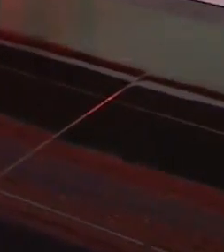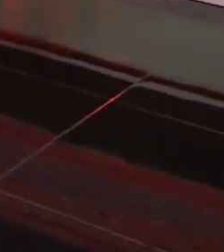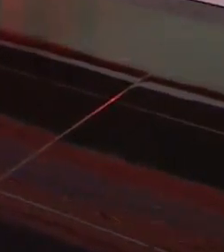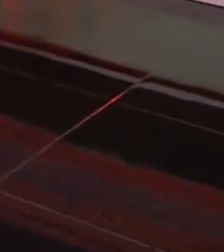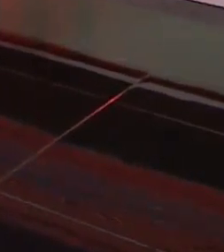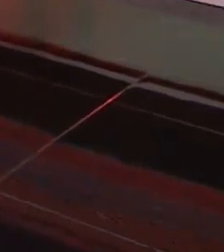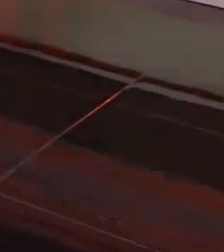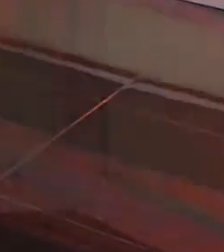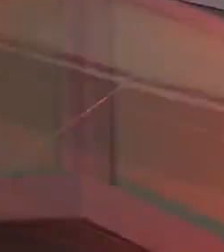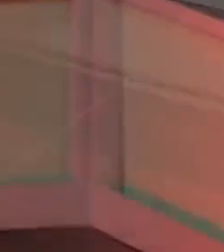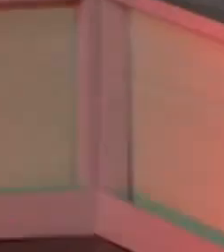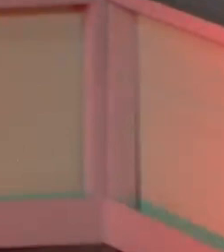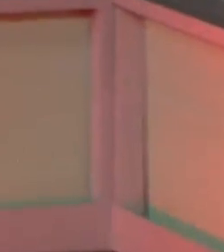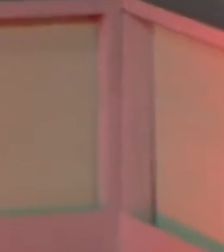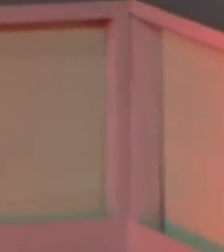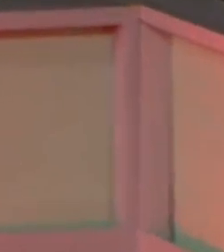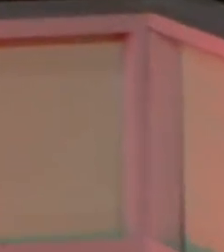She's walking on fire.